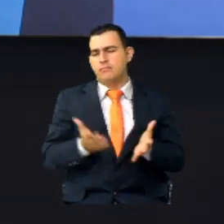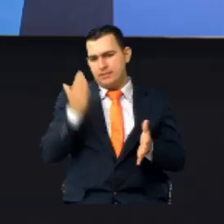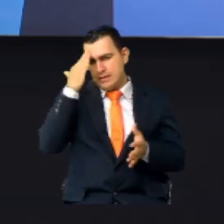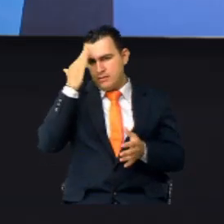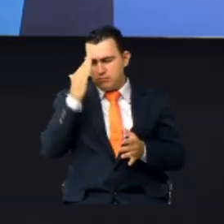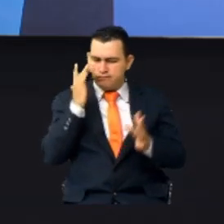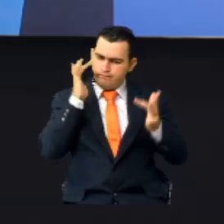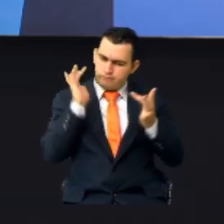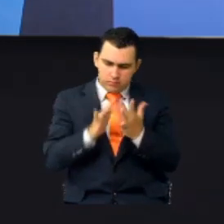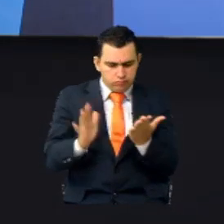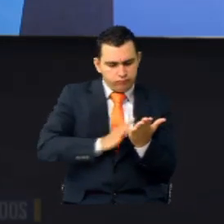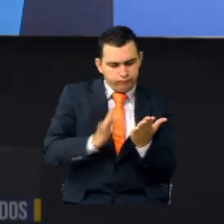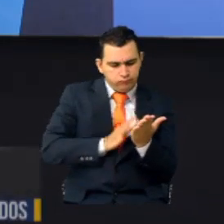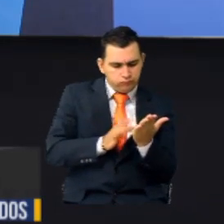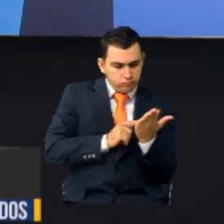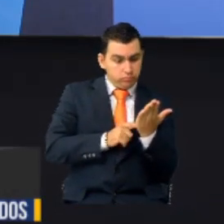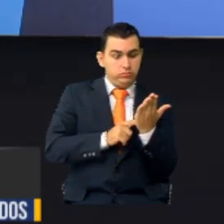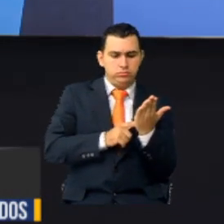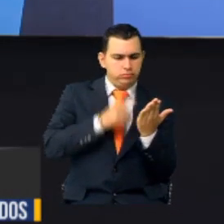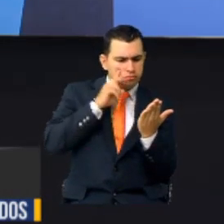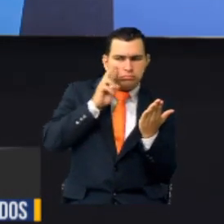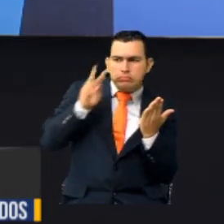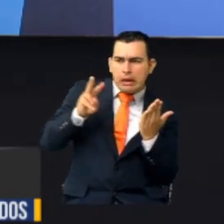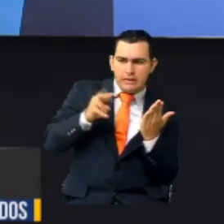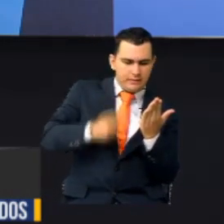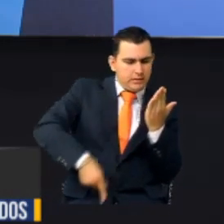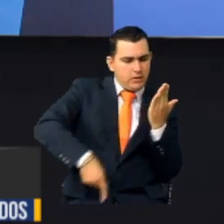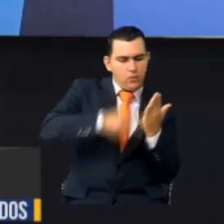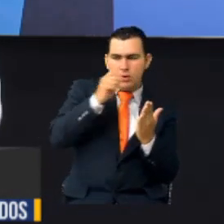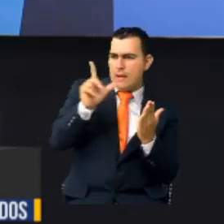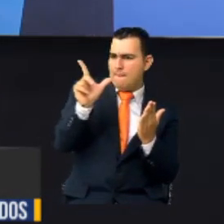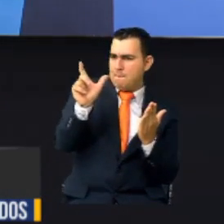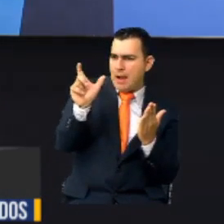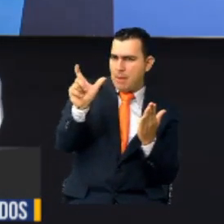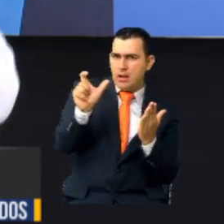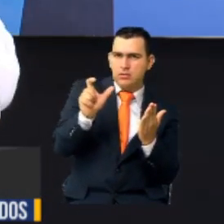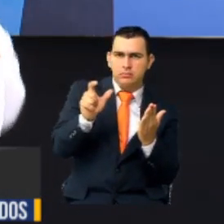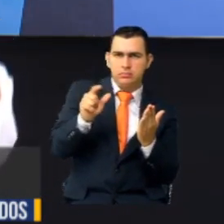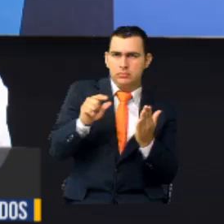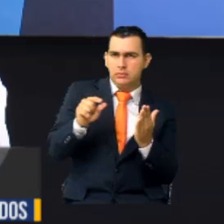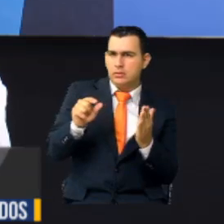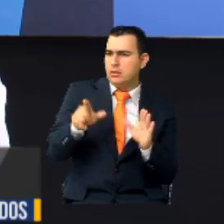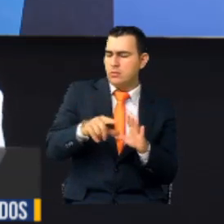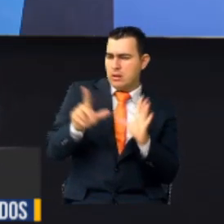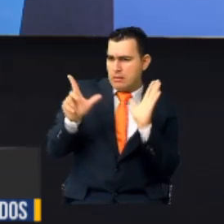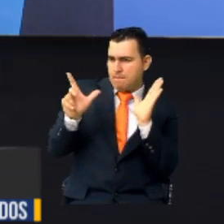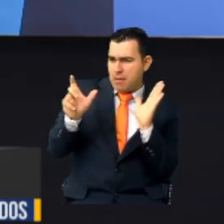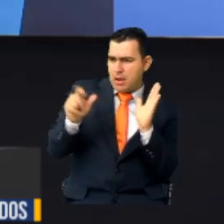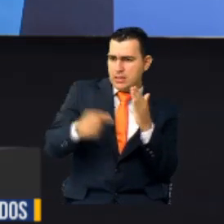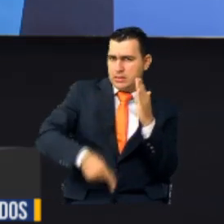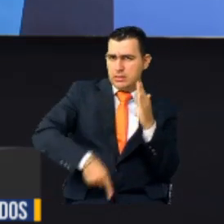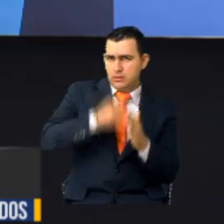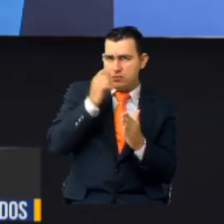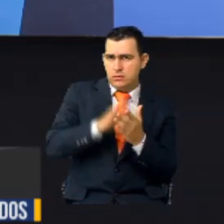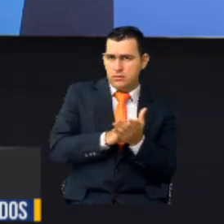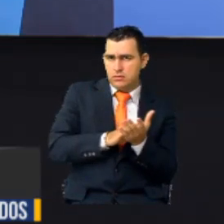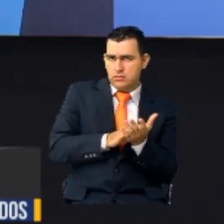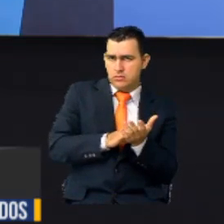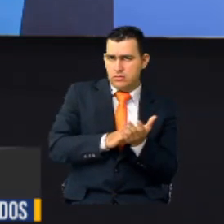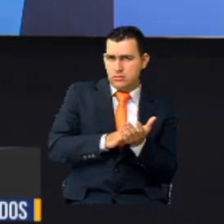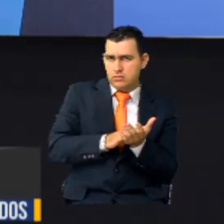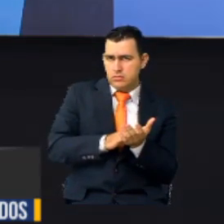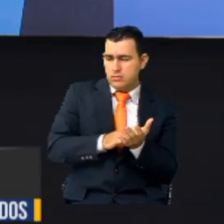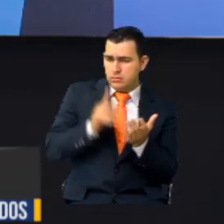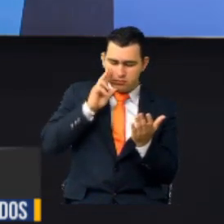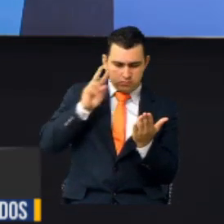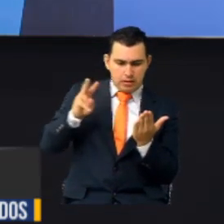la persona que esté presenciando eso pueda inmediatamente mandar una imagen del suceso, mandar la escena que está sucediendo para que la gente, el órgano de emergencia